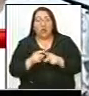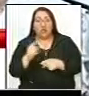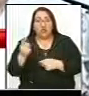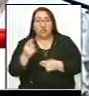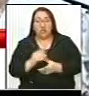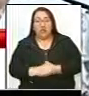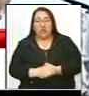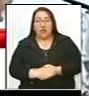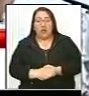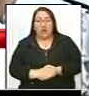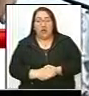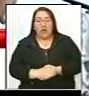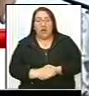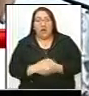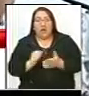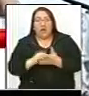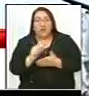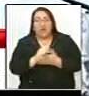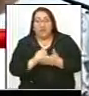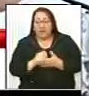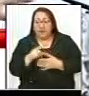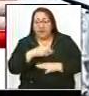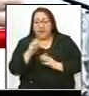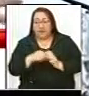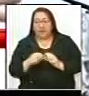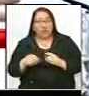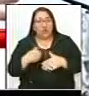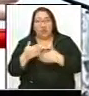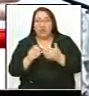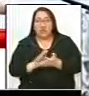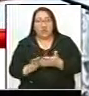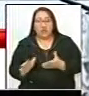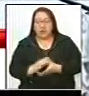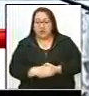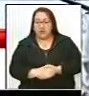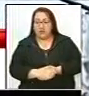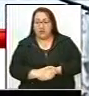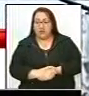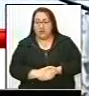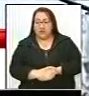simplemente la contratación, el proyecto tampoco va a avanzar.